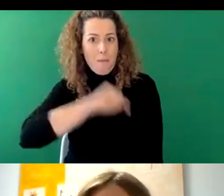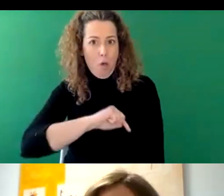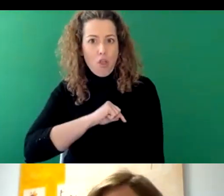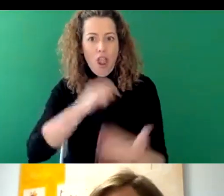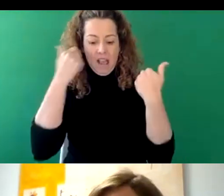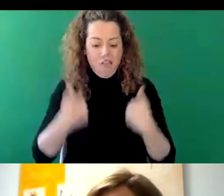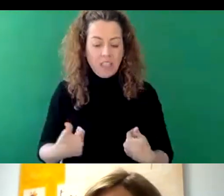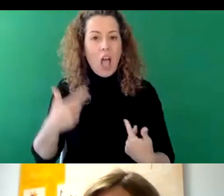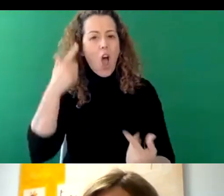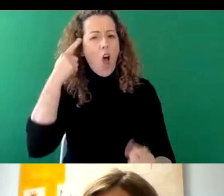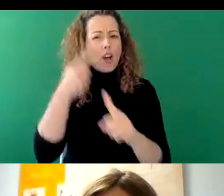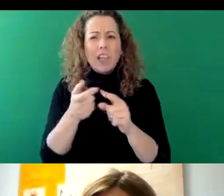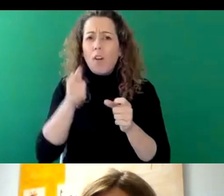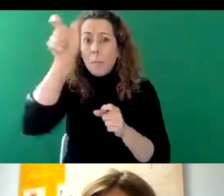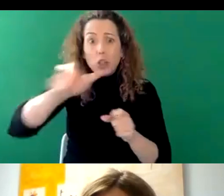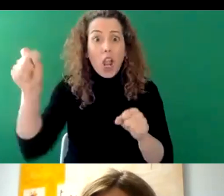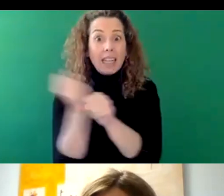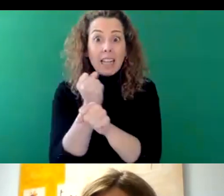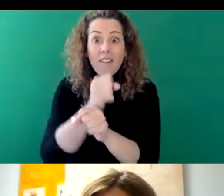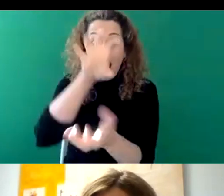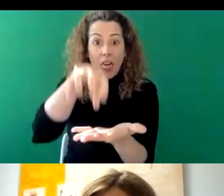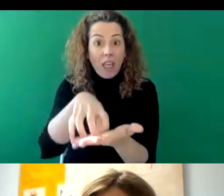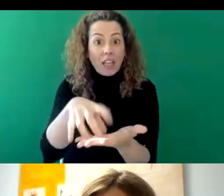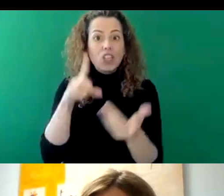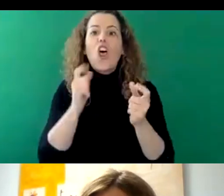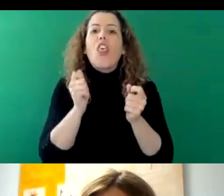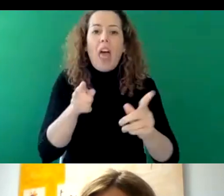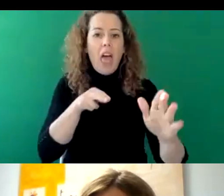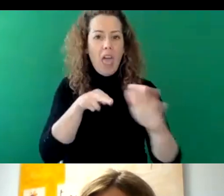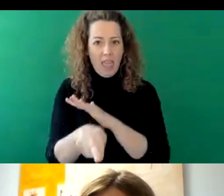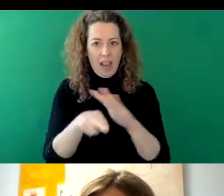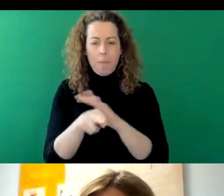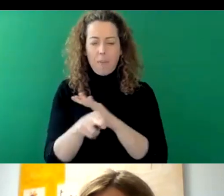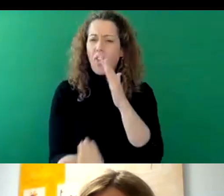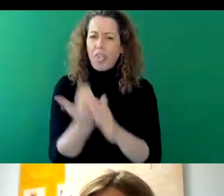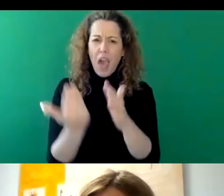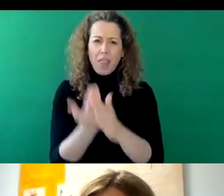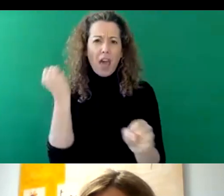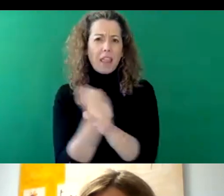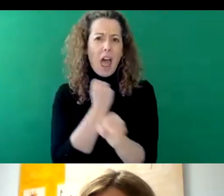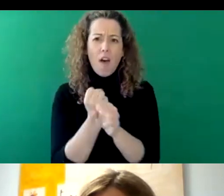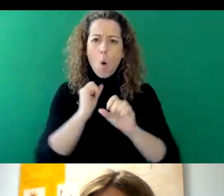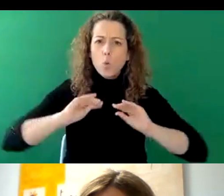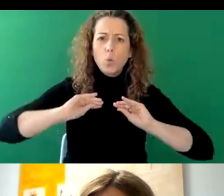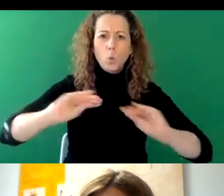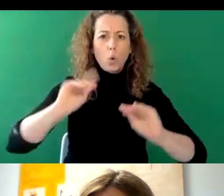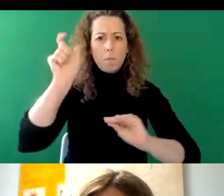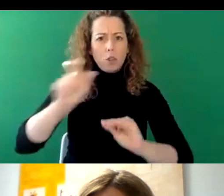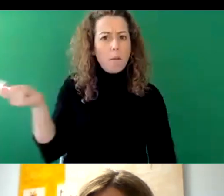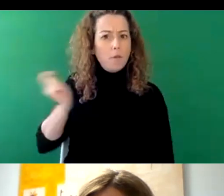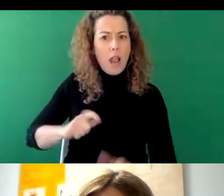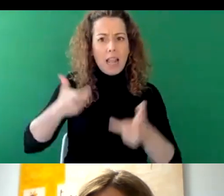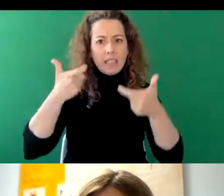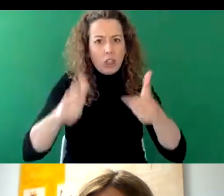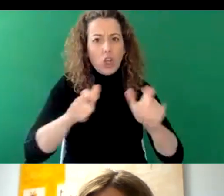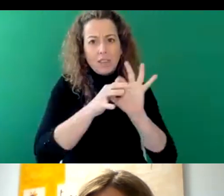dar herramientas a los trabajadores de los centros y el día a día de del trabajo de los profesionales del sector con